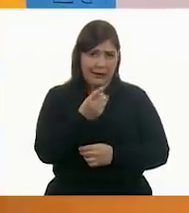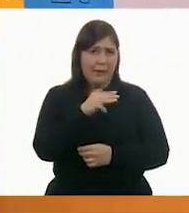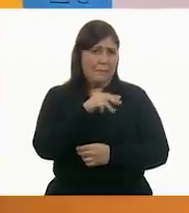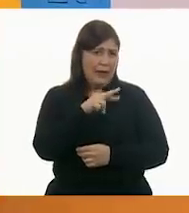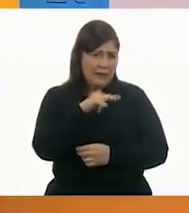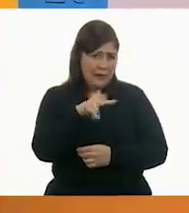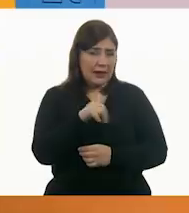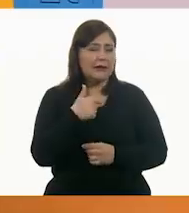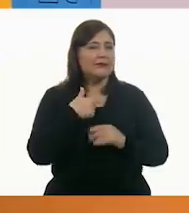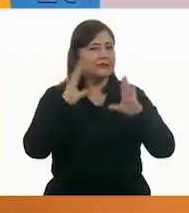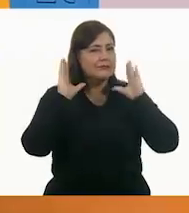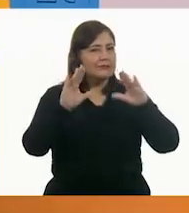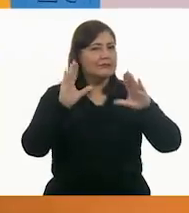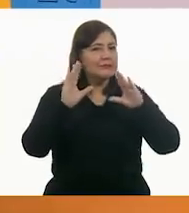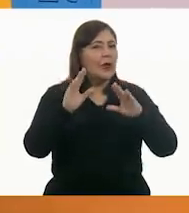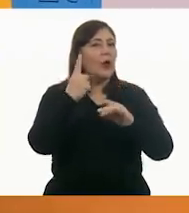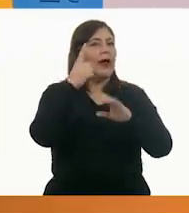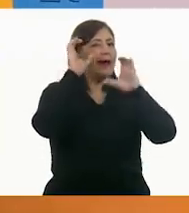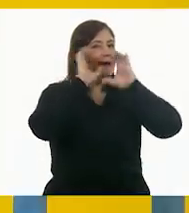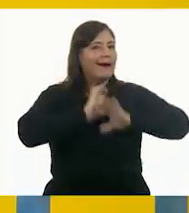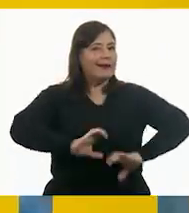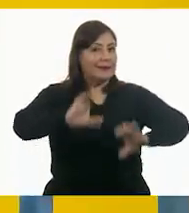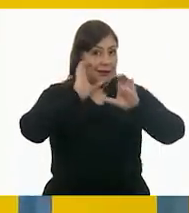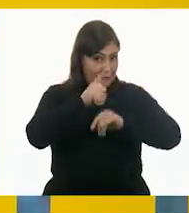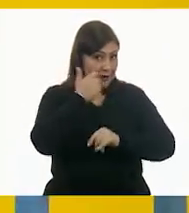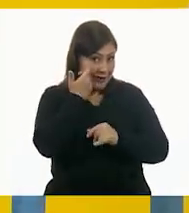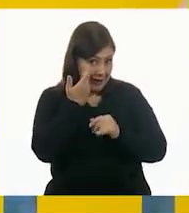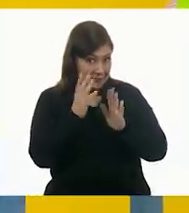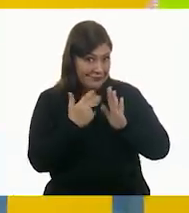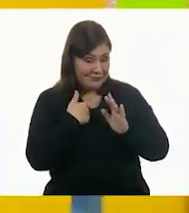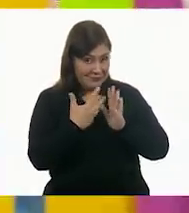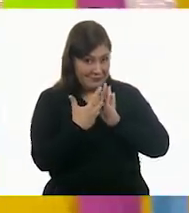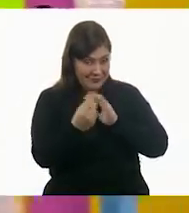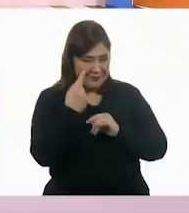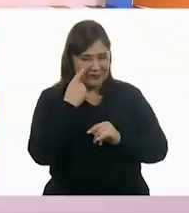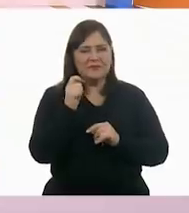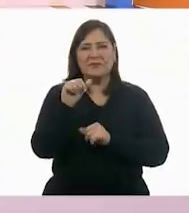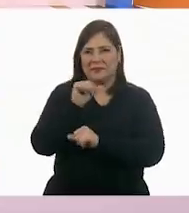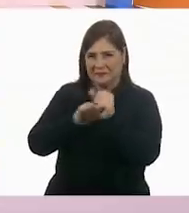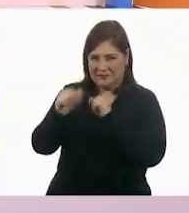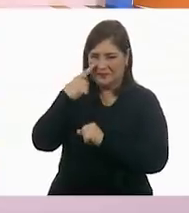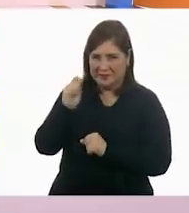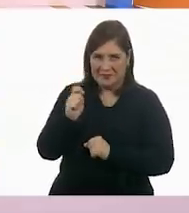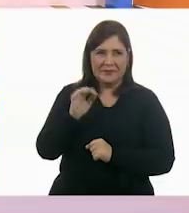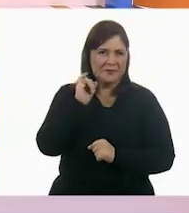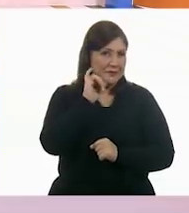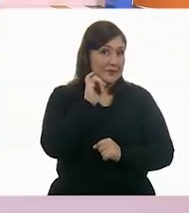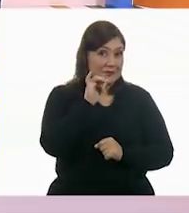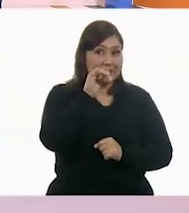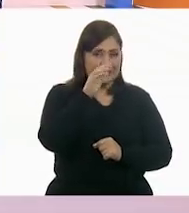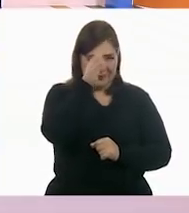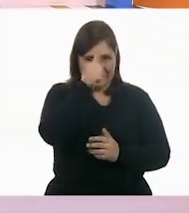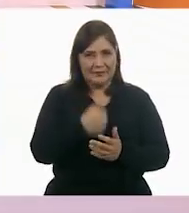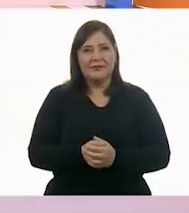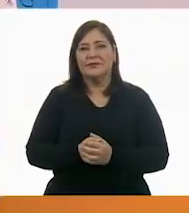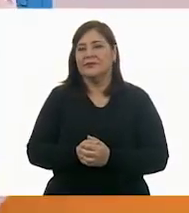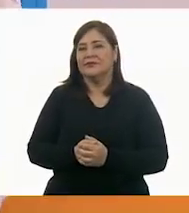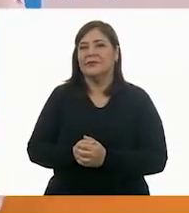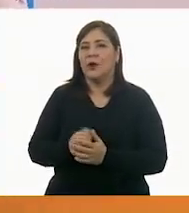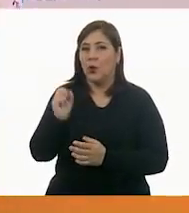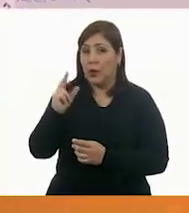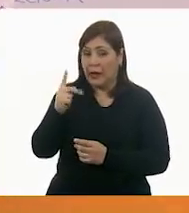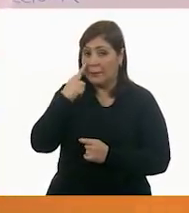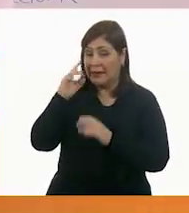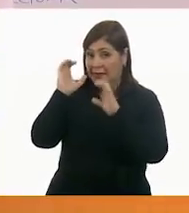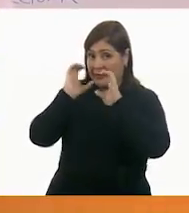enseñarte una cancioncita. Ah, muy bien. Sí. Ven, pásate ahora tú de este lado. Muy bien.